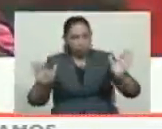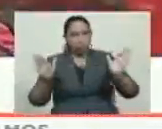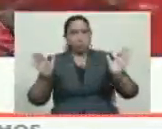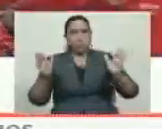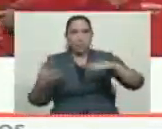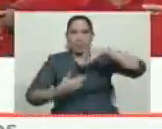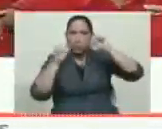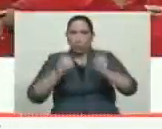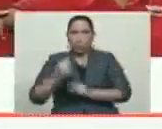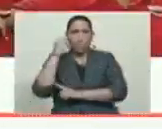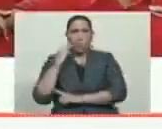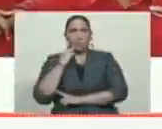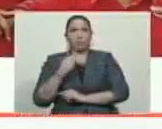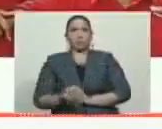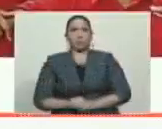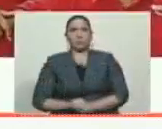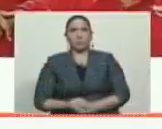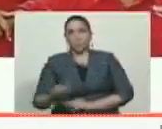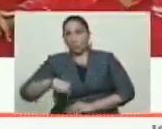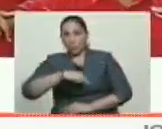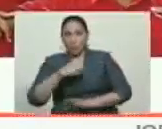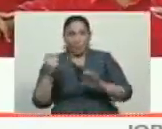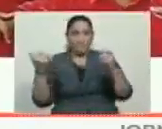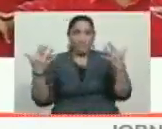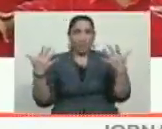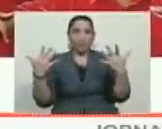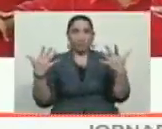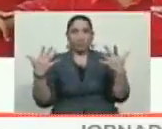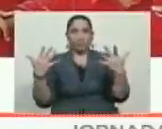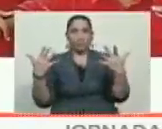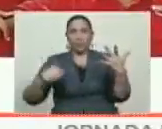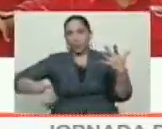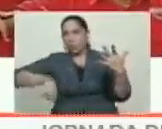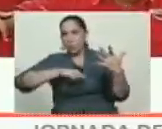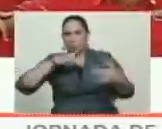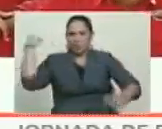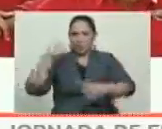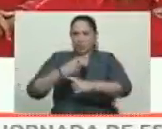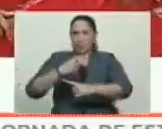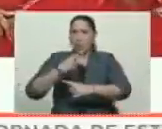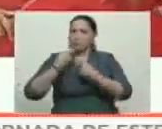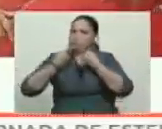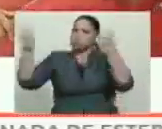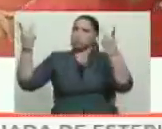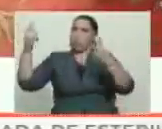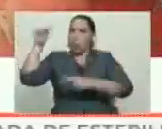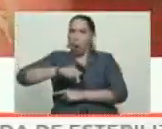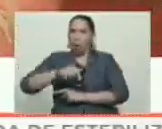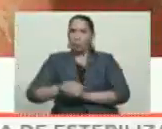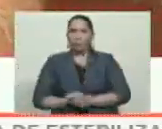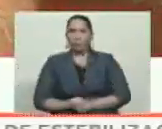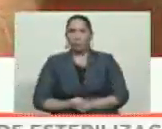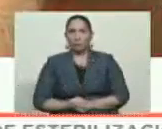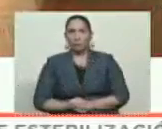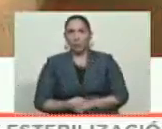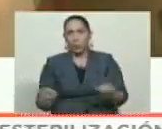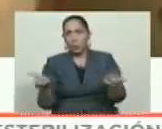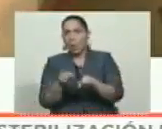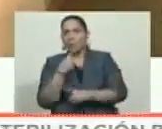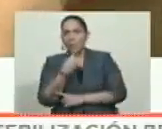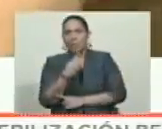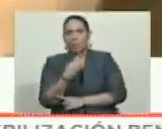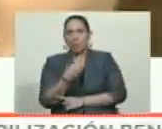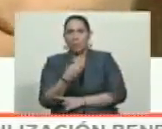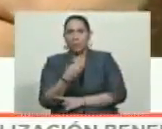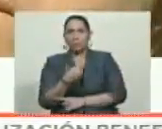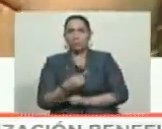revolución bolivariana. En nuestras manos nosotros debemos decir hoy, como dijo el coronel Juan